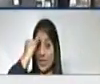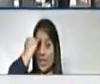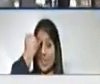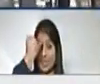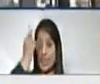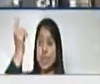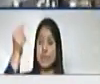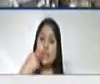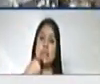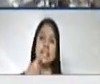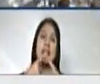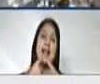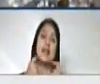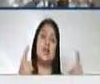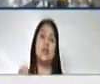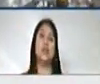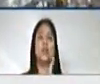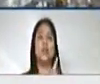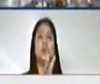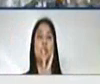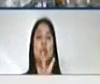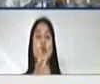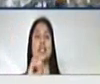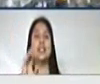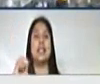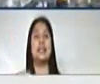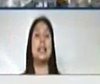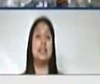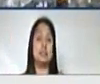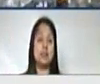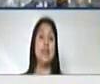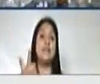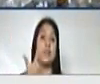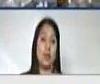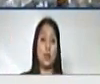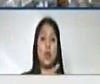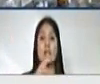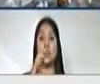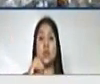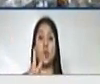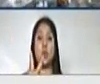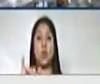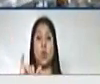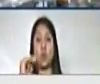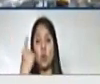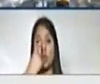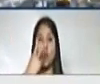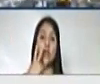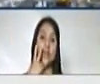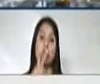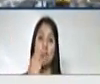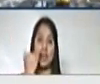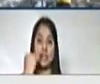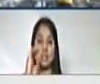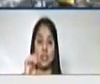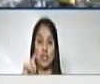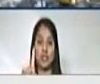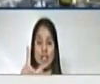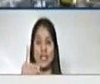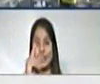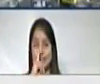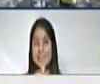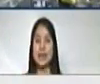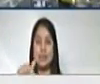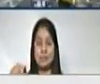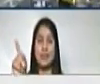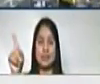logrado avanzar, por ejemplo, en el caso de Israel, pero eso no quiere decir que estén totalmente inmunes, todavía falta por vacunar población en